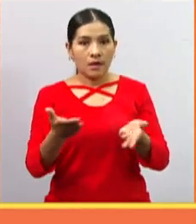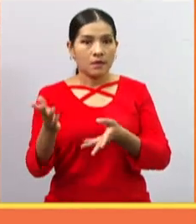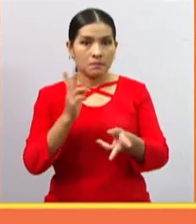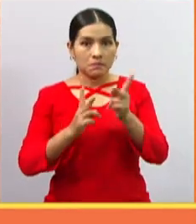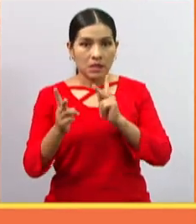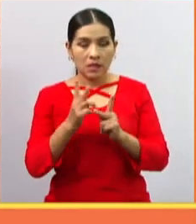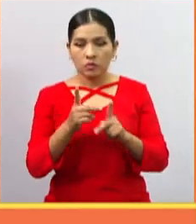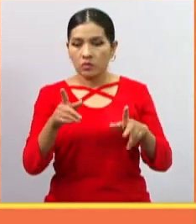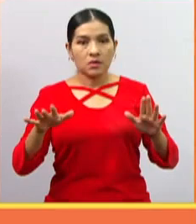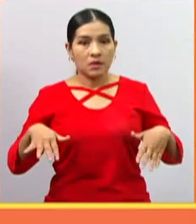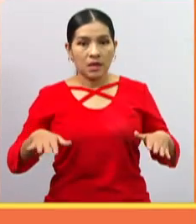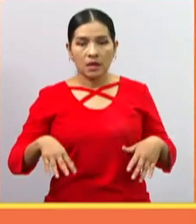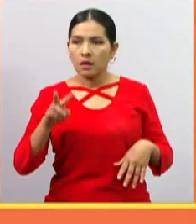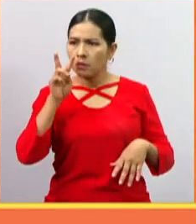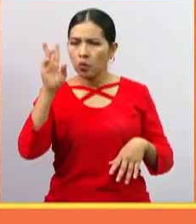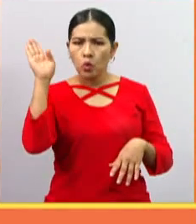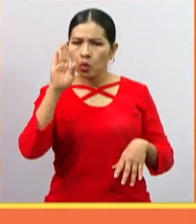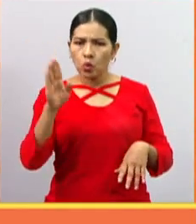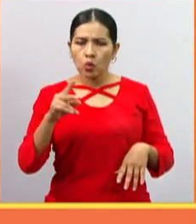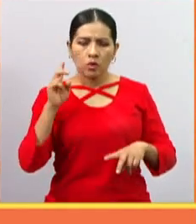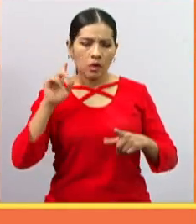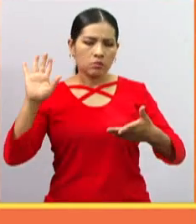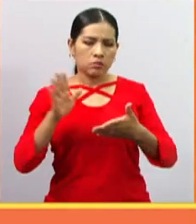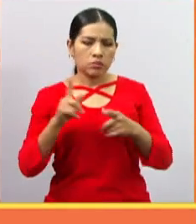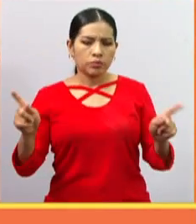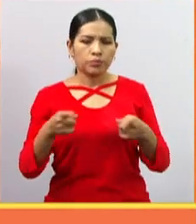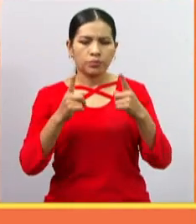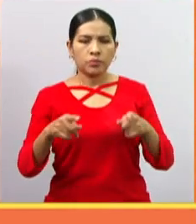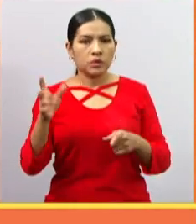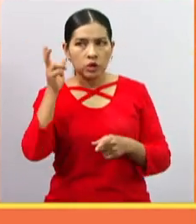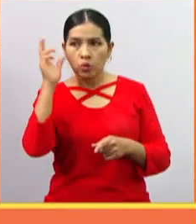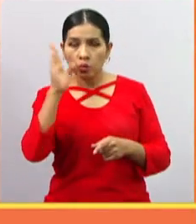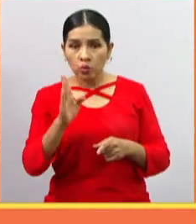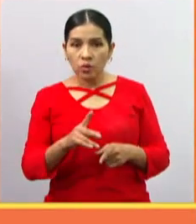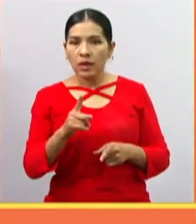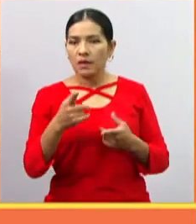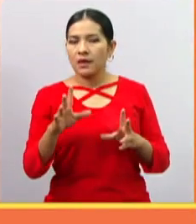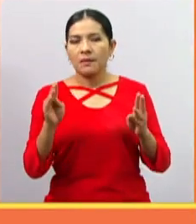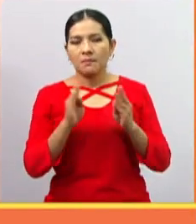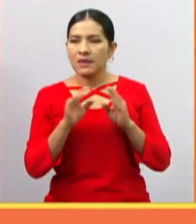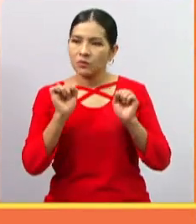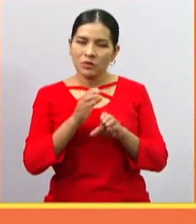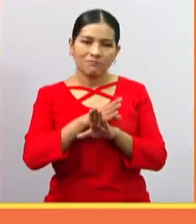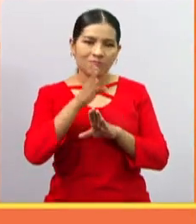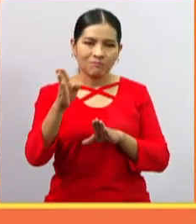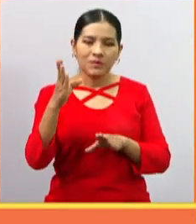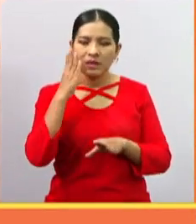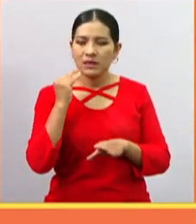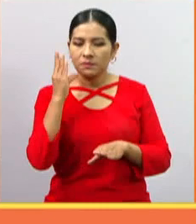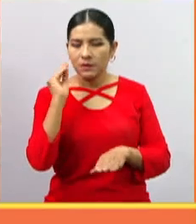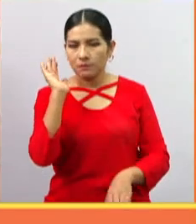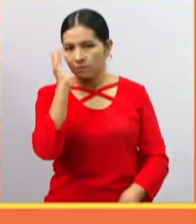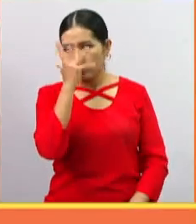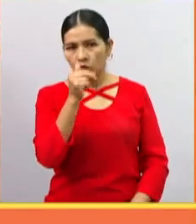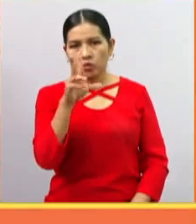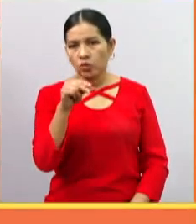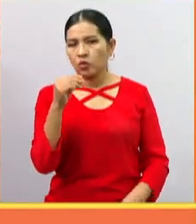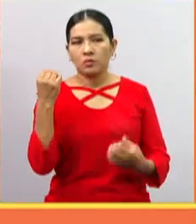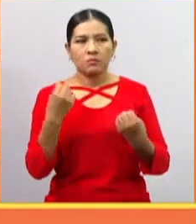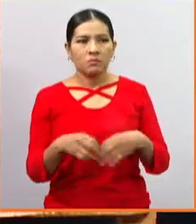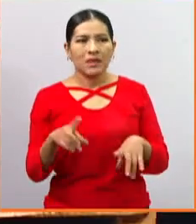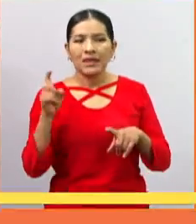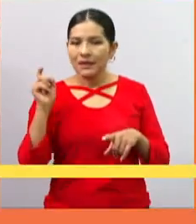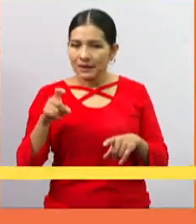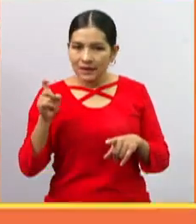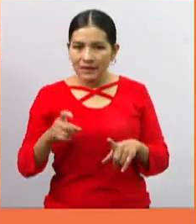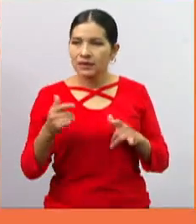ha ido todavía a ver la orquesta, pues creo que es una experiencia que no deberían perderse. Y más